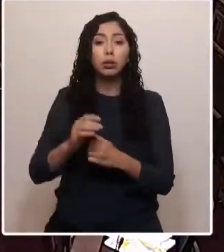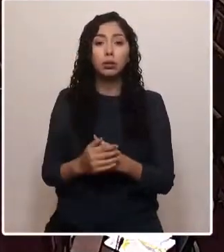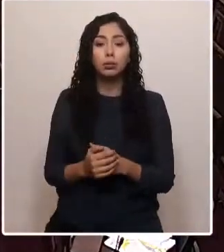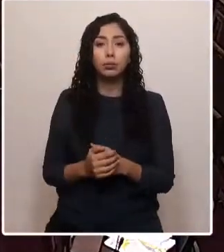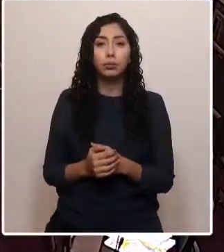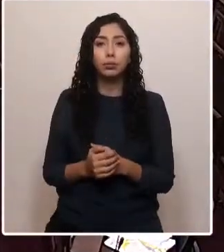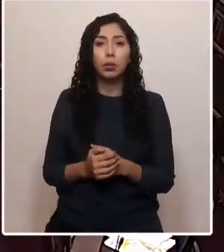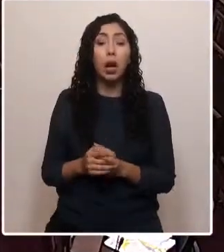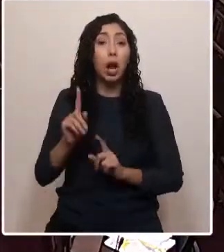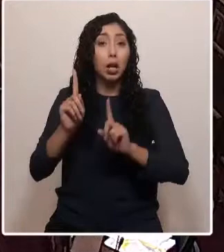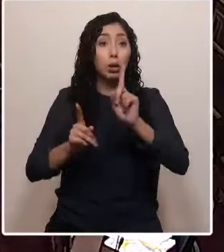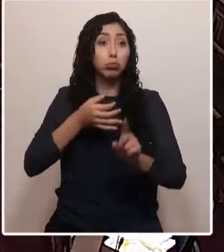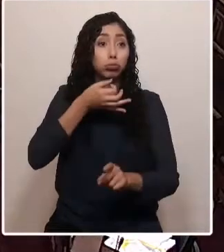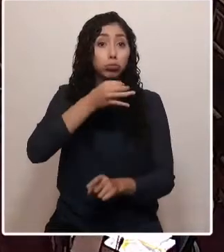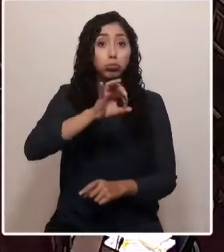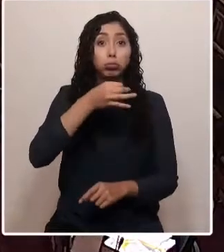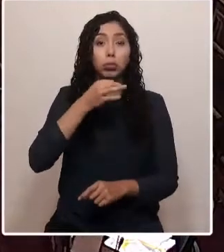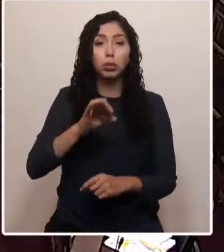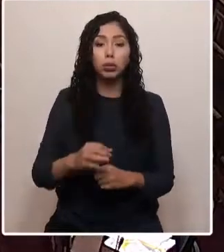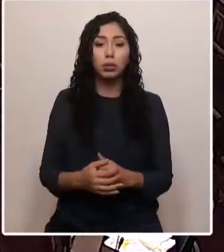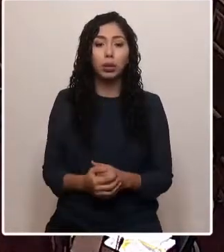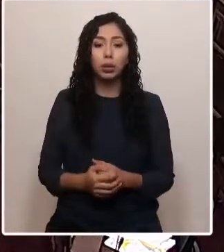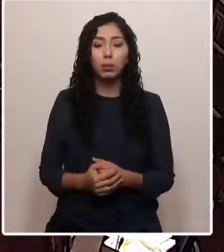formular observaciones a la cuenta.